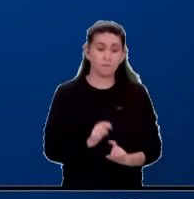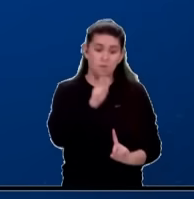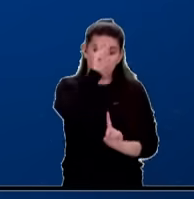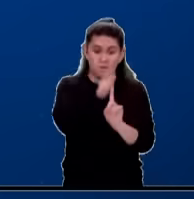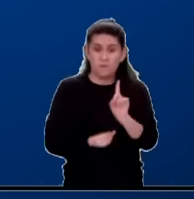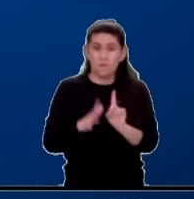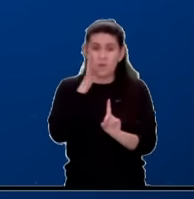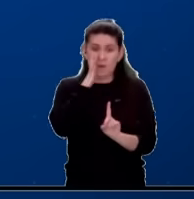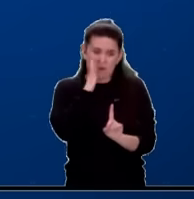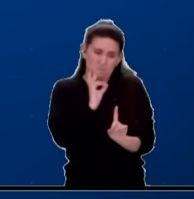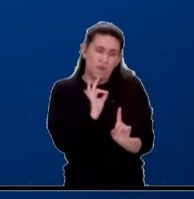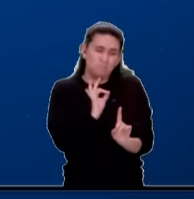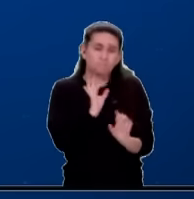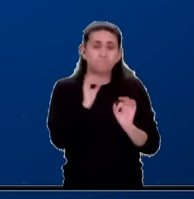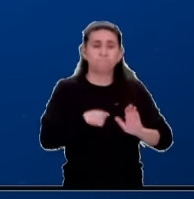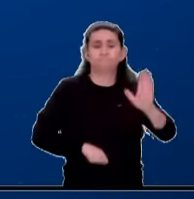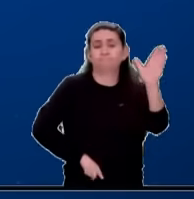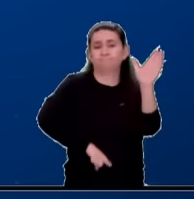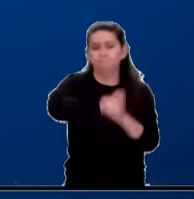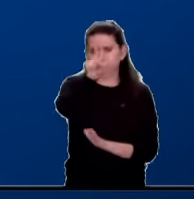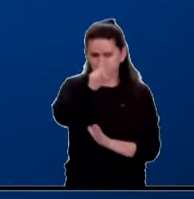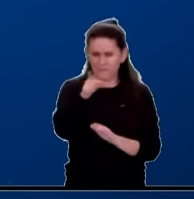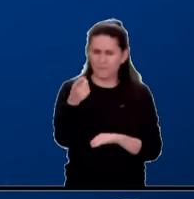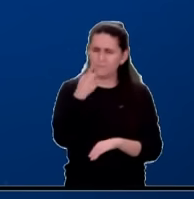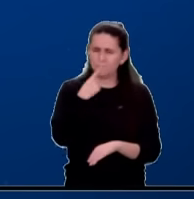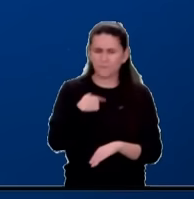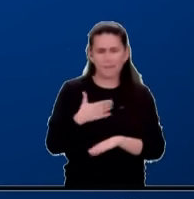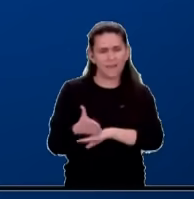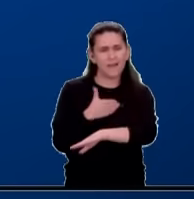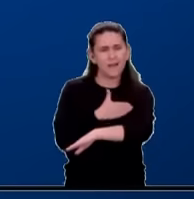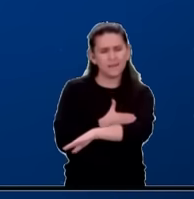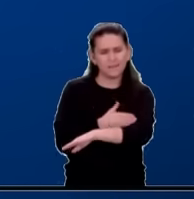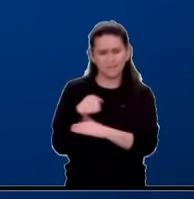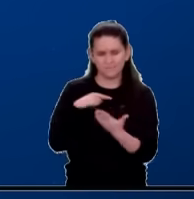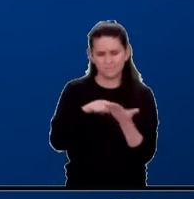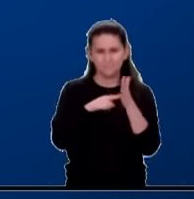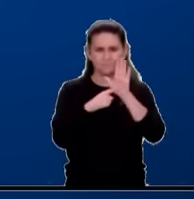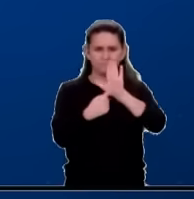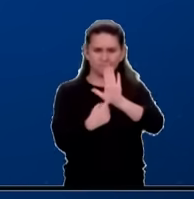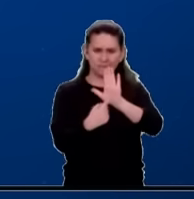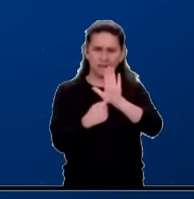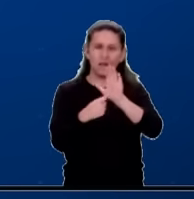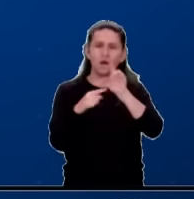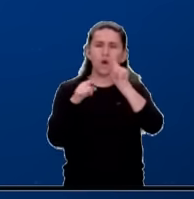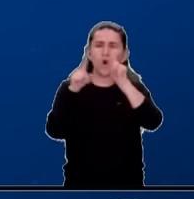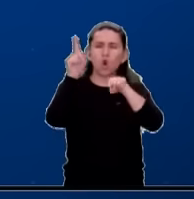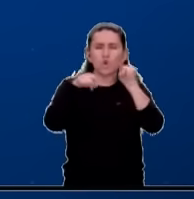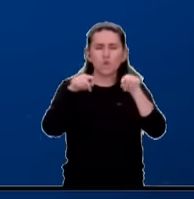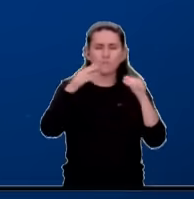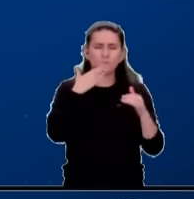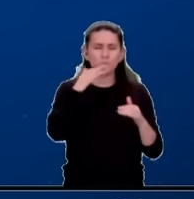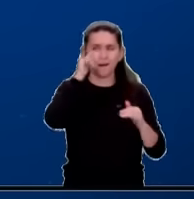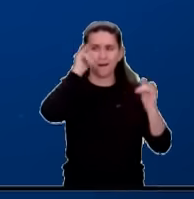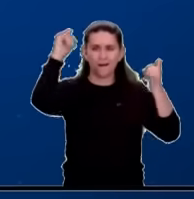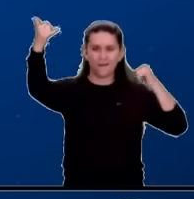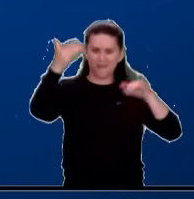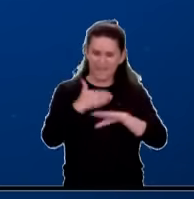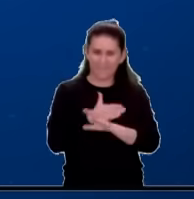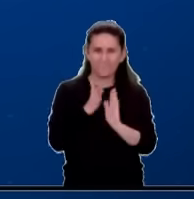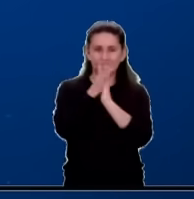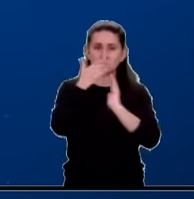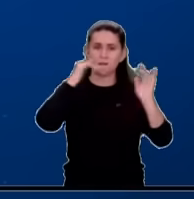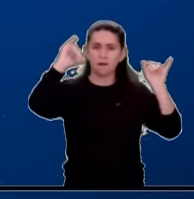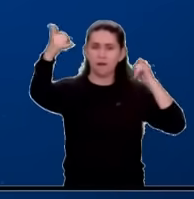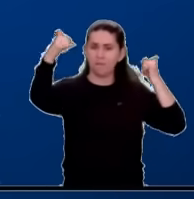prófugo de la justicia. Nos mostraba Valentina hace unos minutos algunas inconsistencias con el tema de las cámaras que apuntan